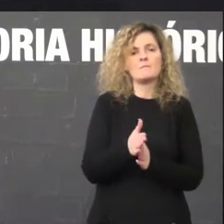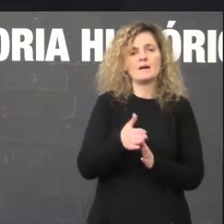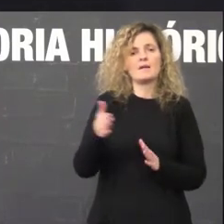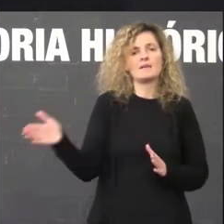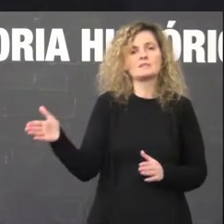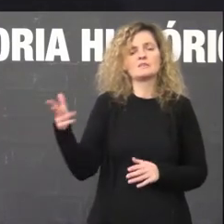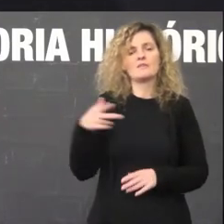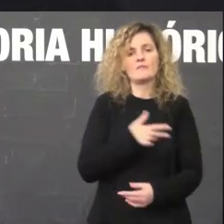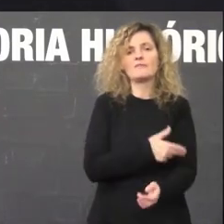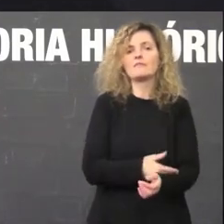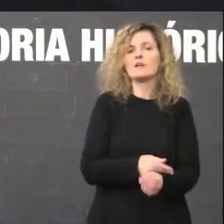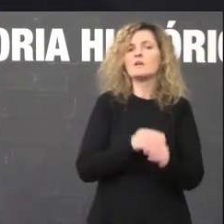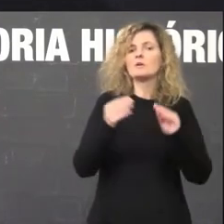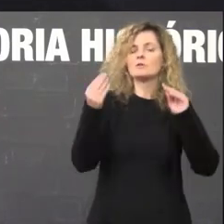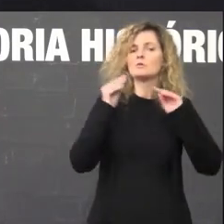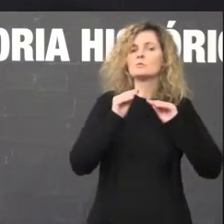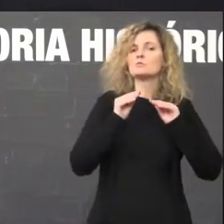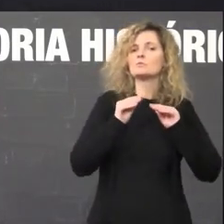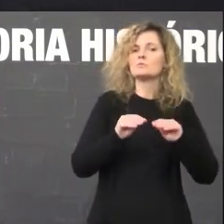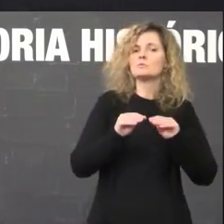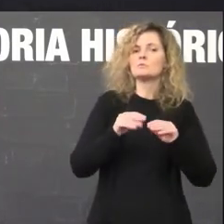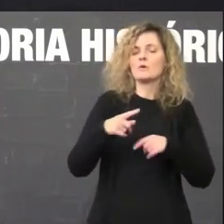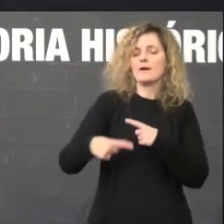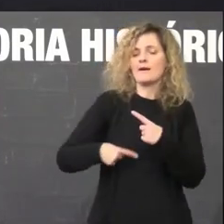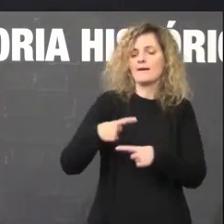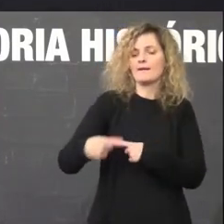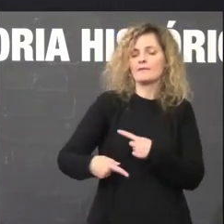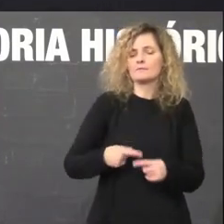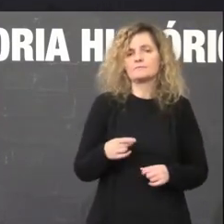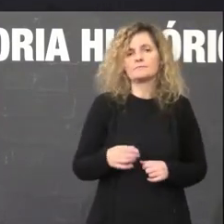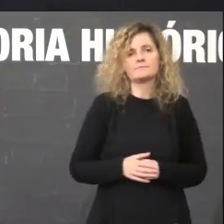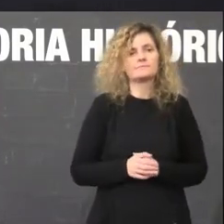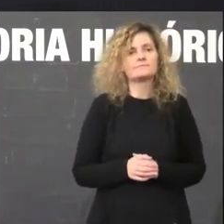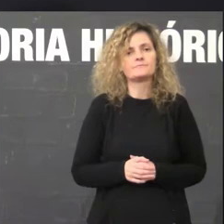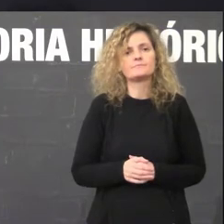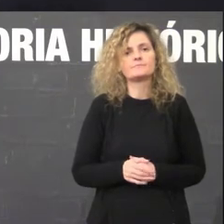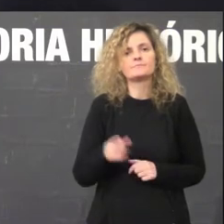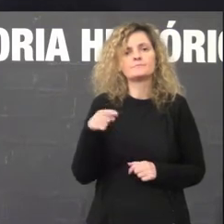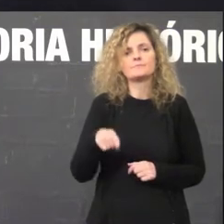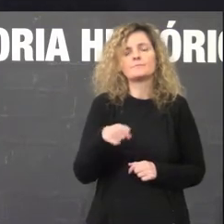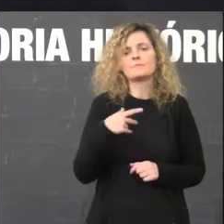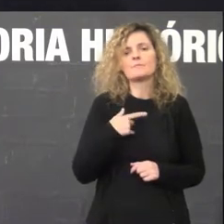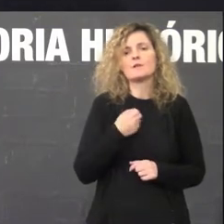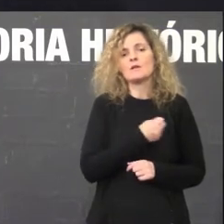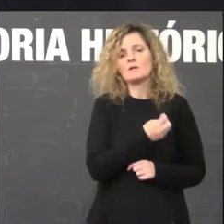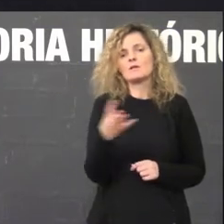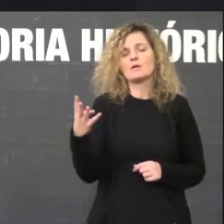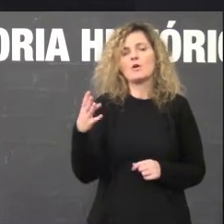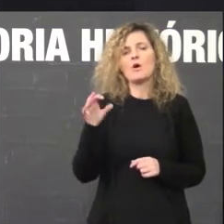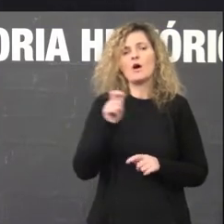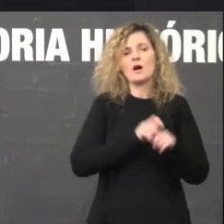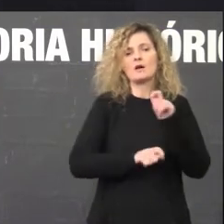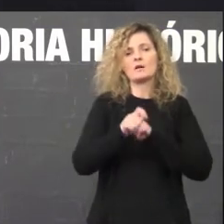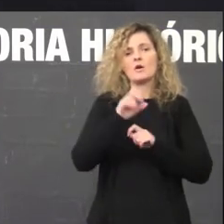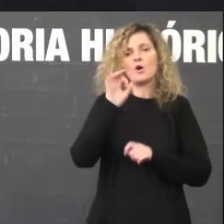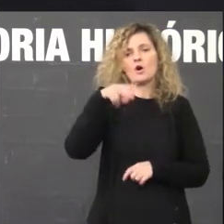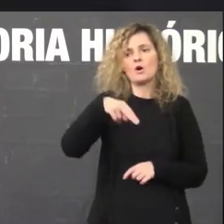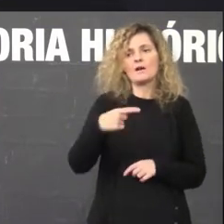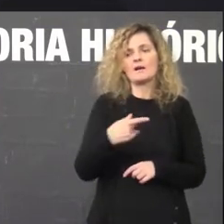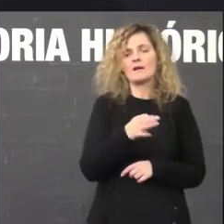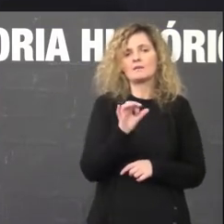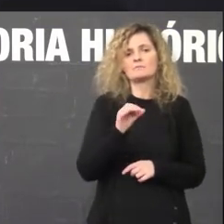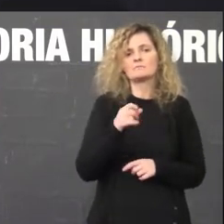franquista e os seus herdeiros. Da ONU e de varias ONGs pediuse a